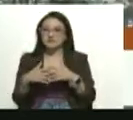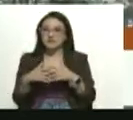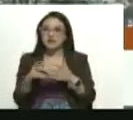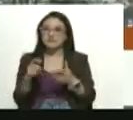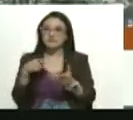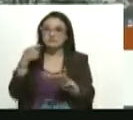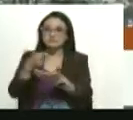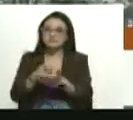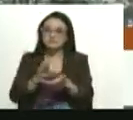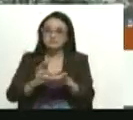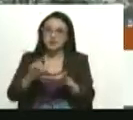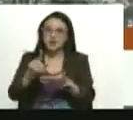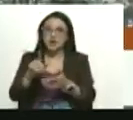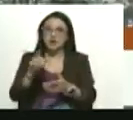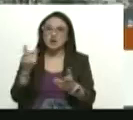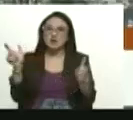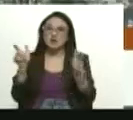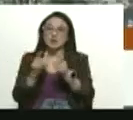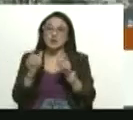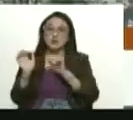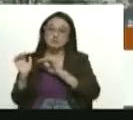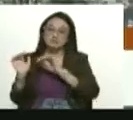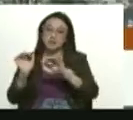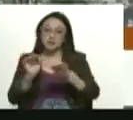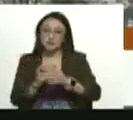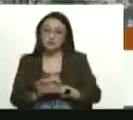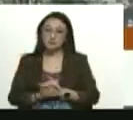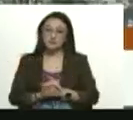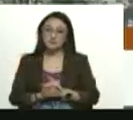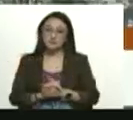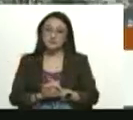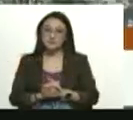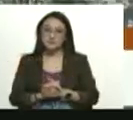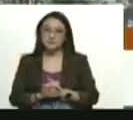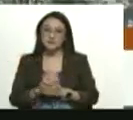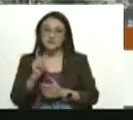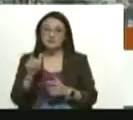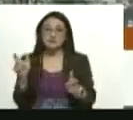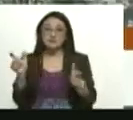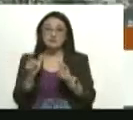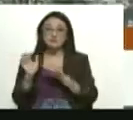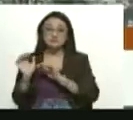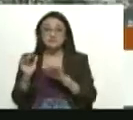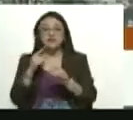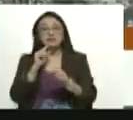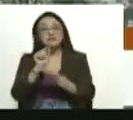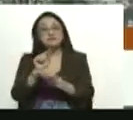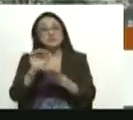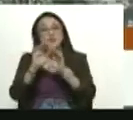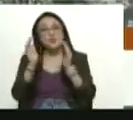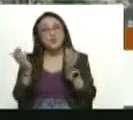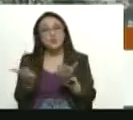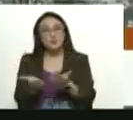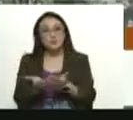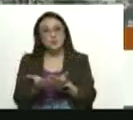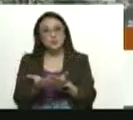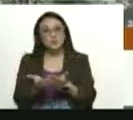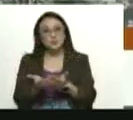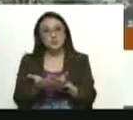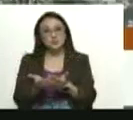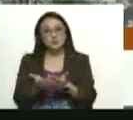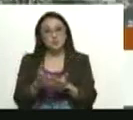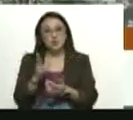cumbre. Lo que hemos hecho en esta cumbre fue decirle al mundo que no vamos